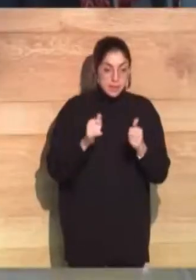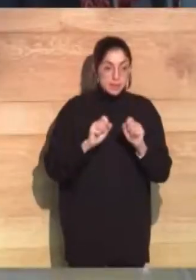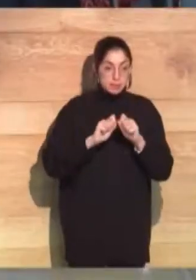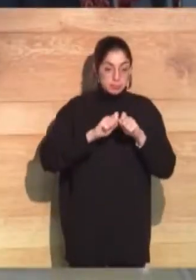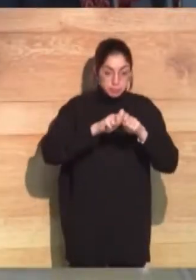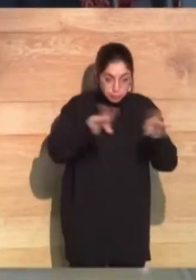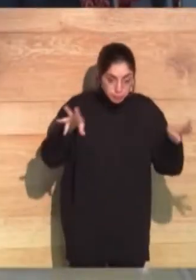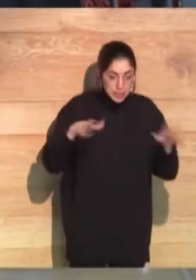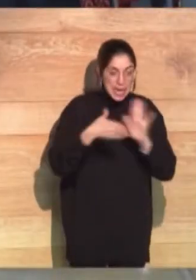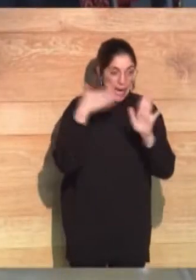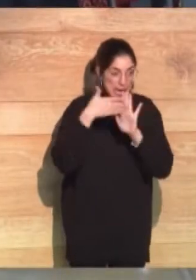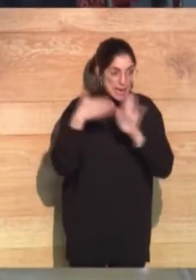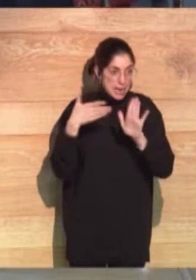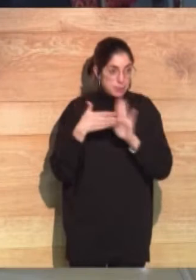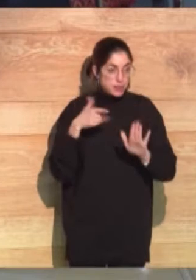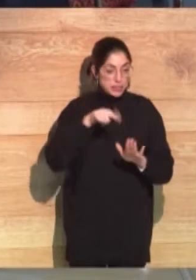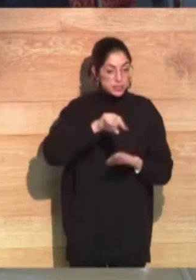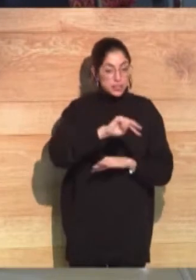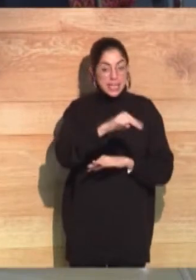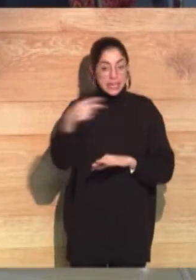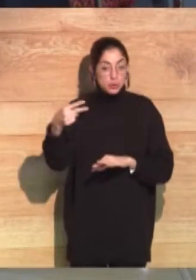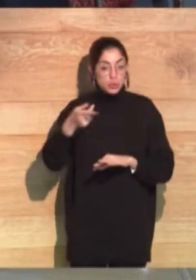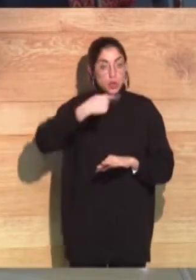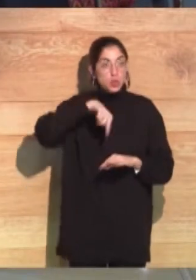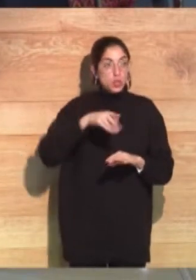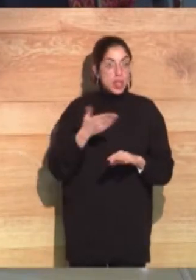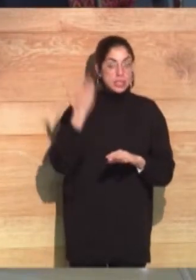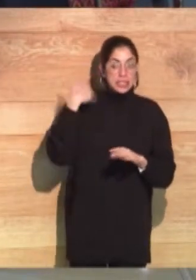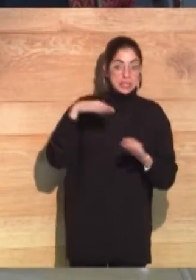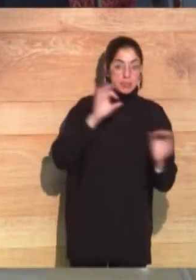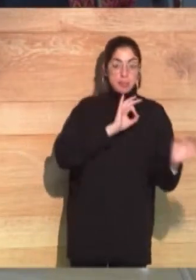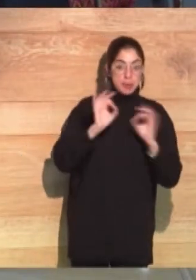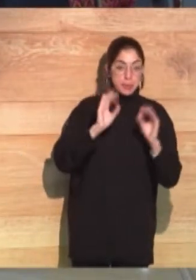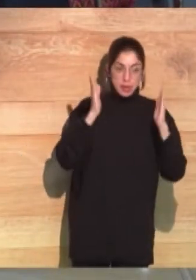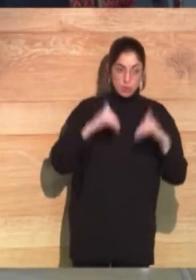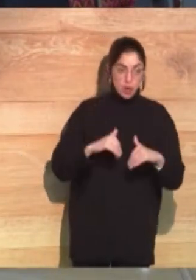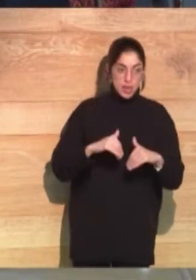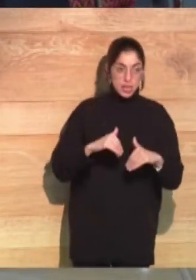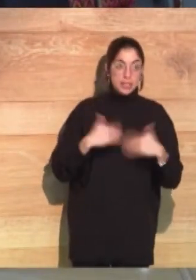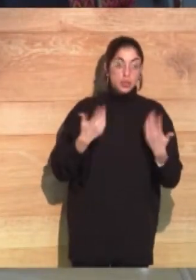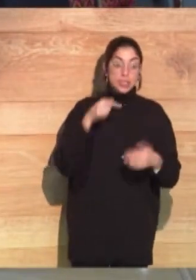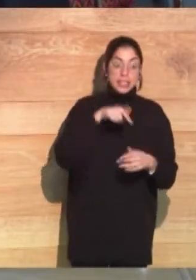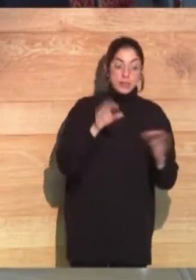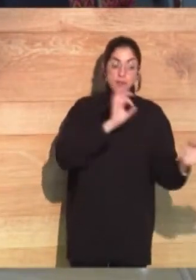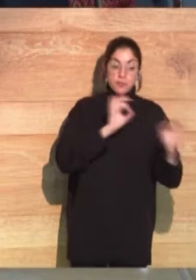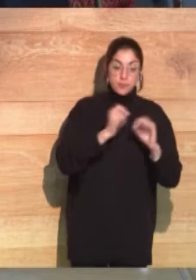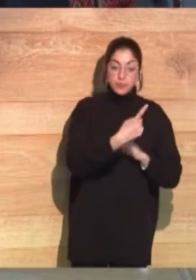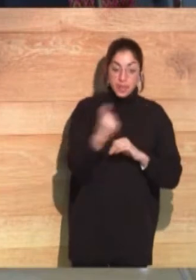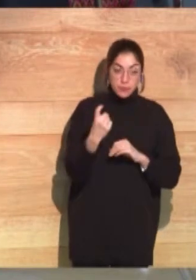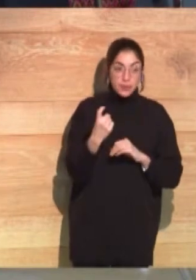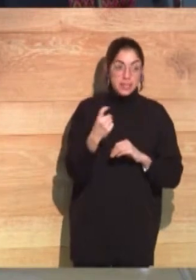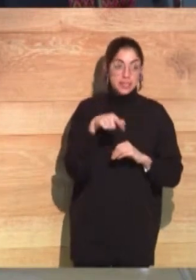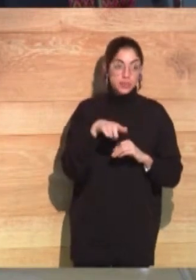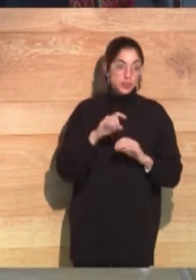expandirse rápidamente, esto fue resultado de que no estábamos preparados para ello. Y la falta de preparación se